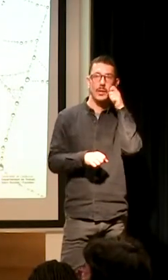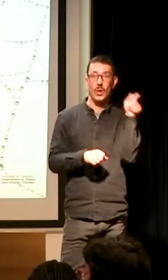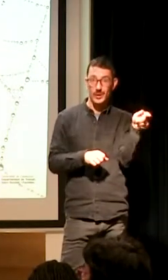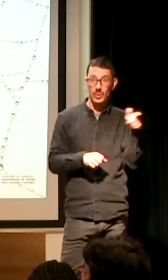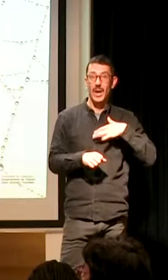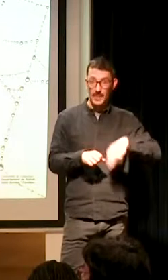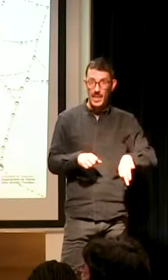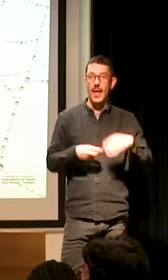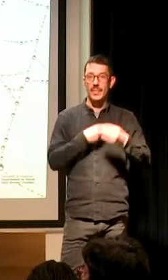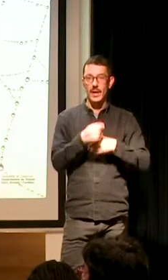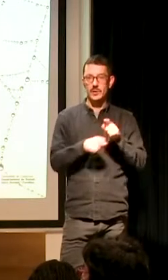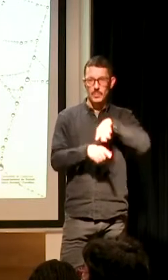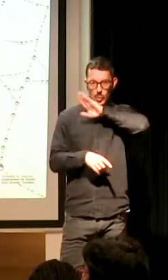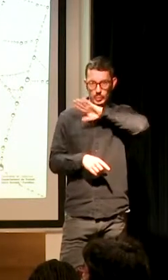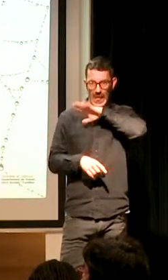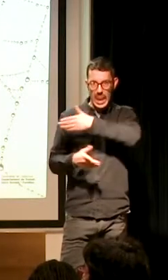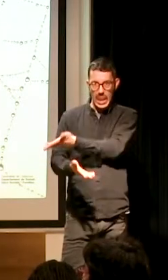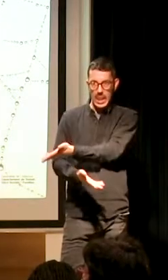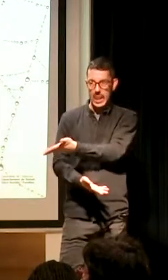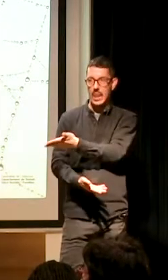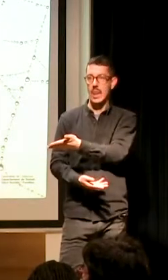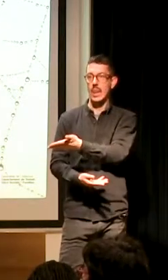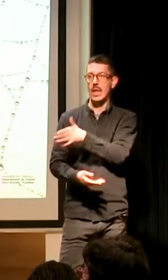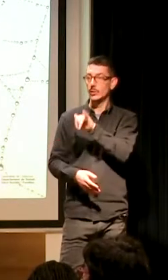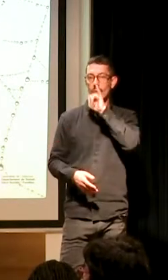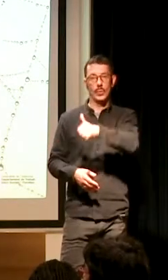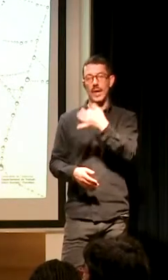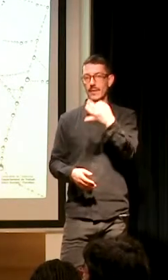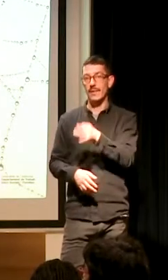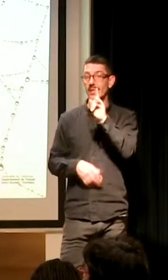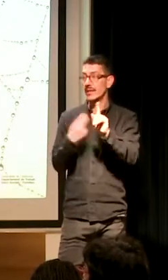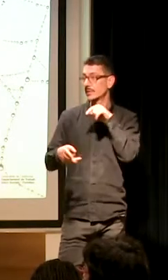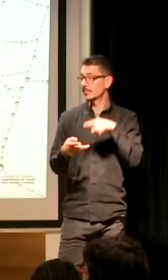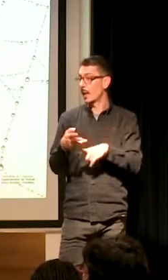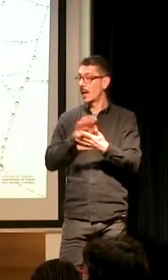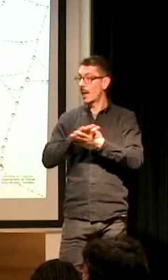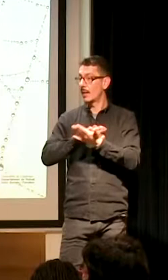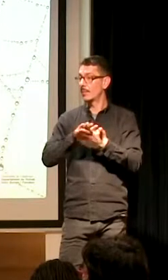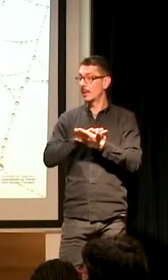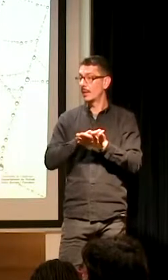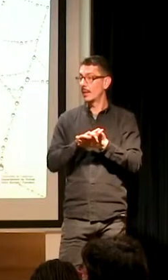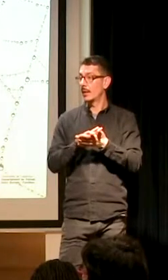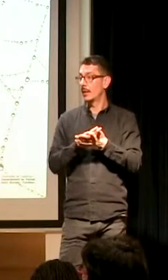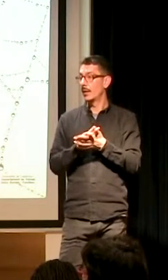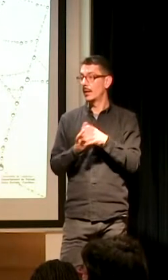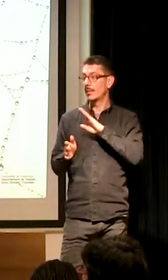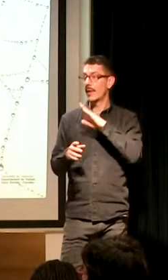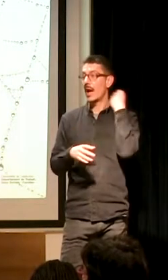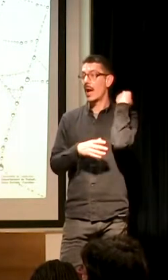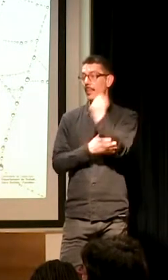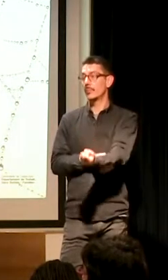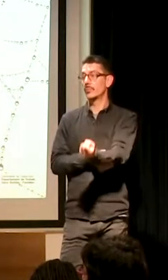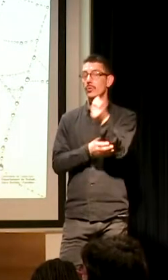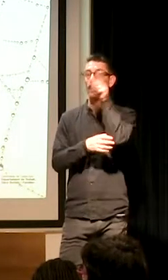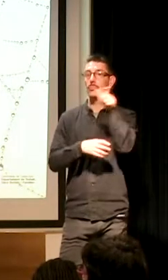está claro que es la primera y number one que tenemos que denunciar. Y luego hablabas de las ayudas a mujeres